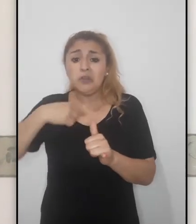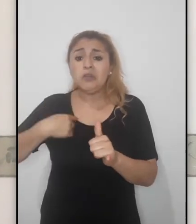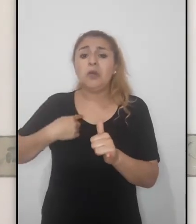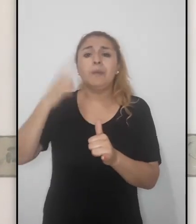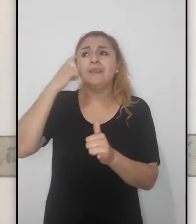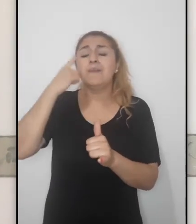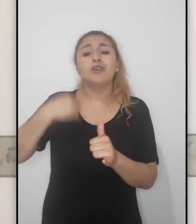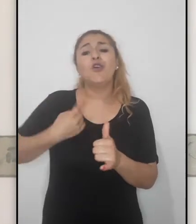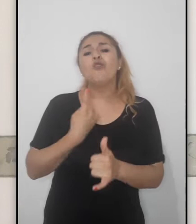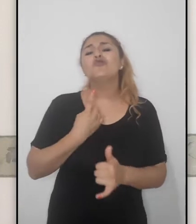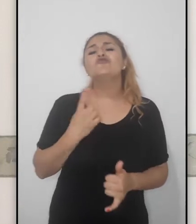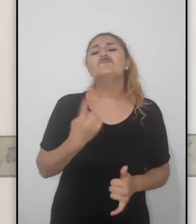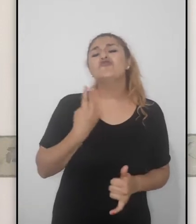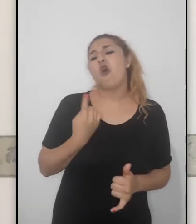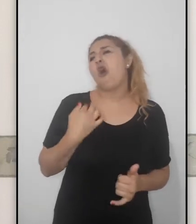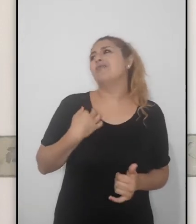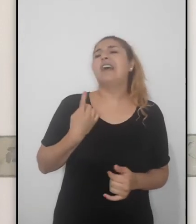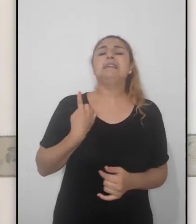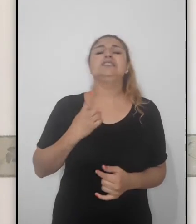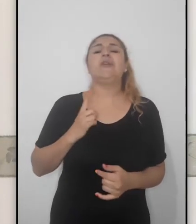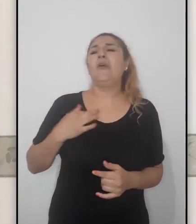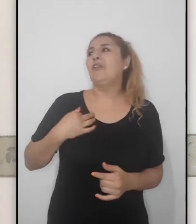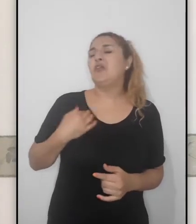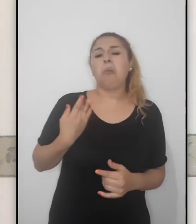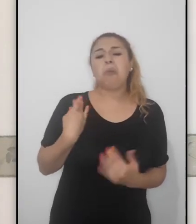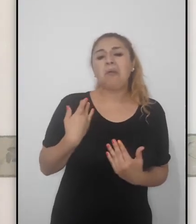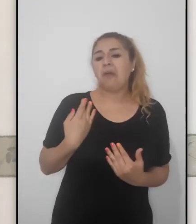porque nuestros puntos de vistas